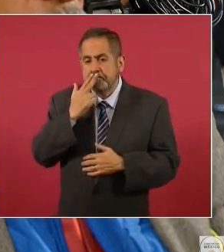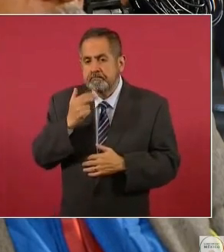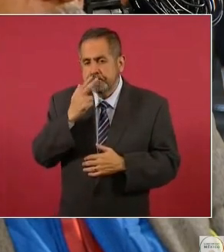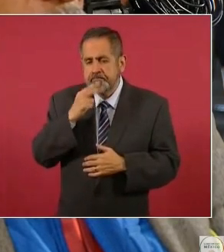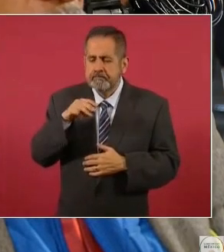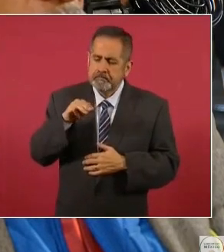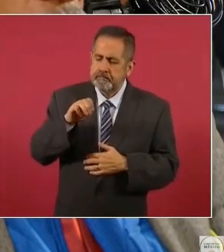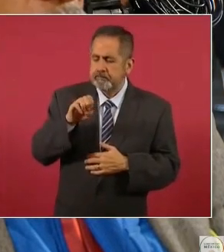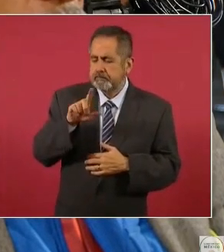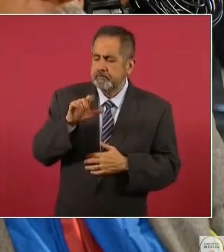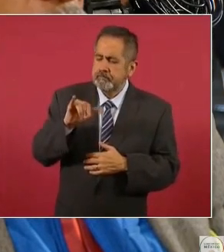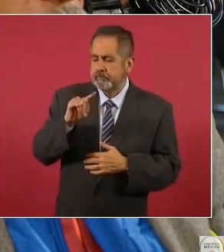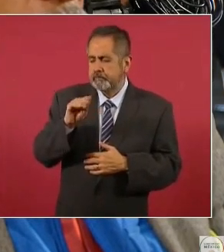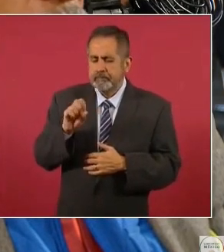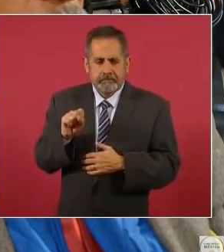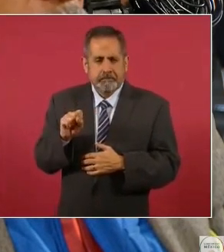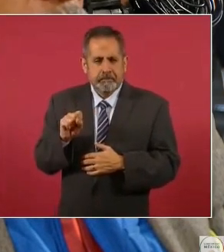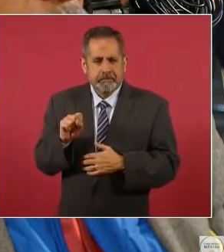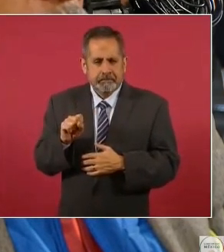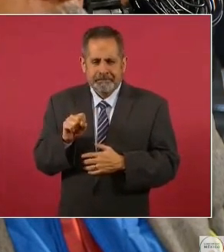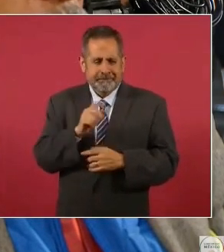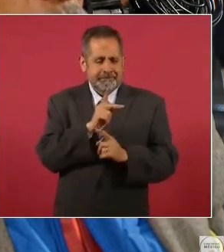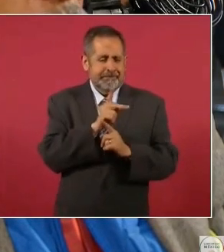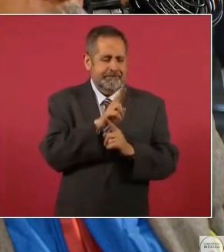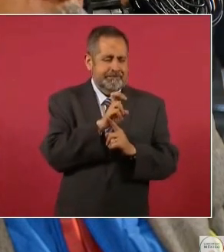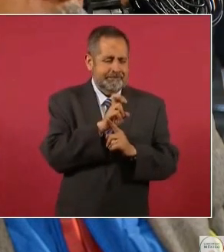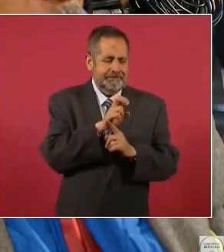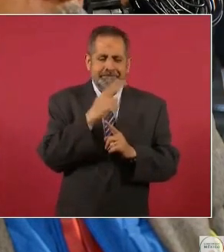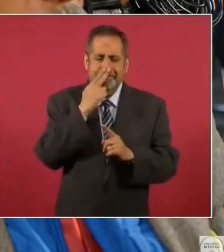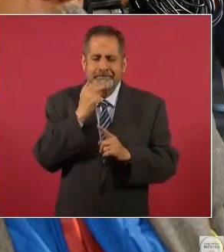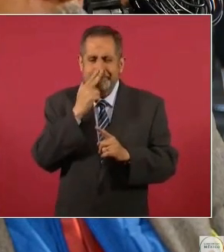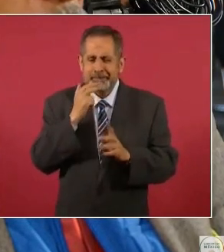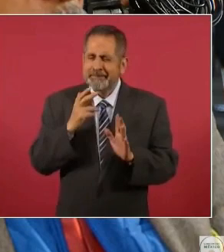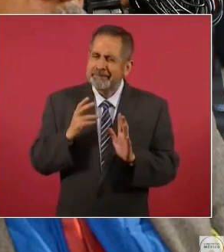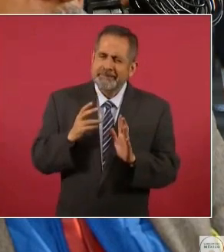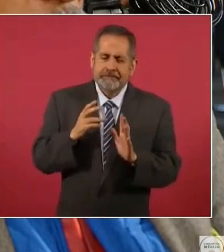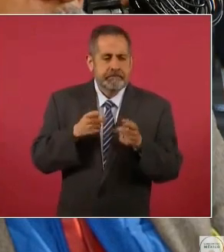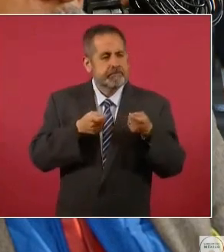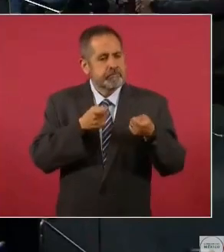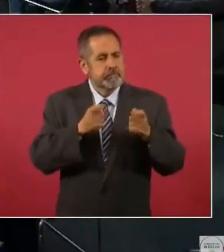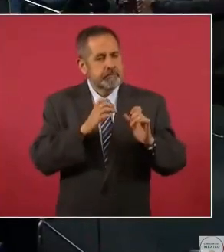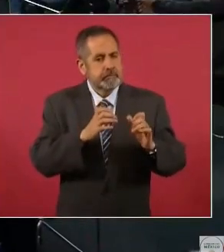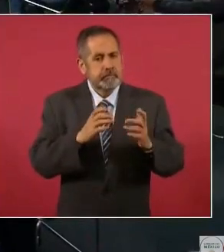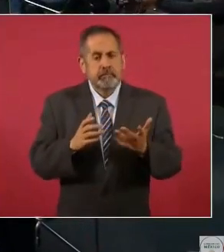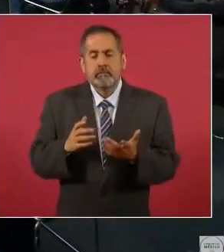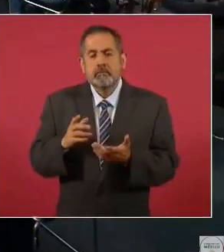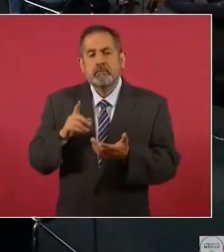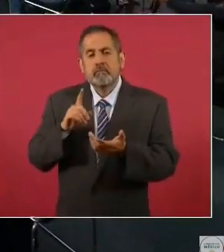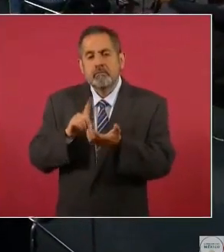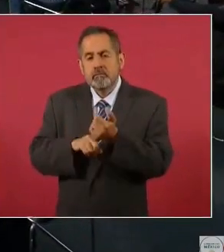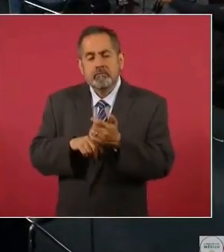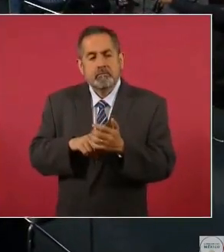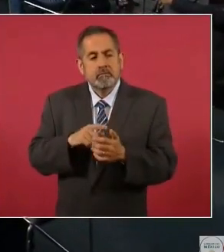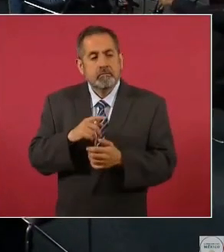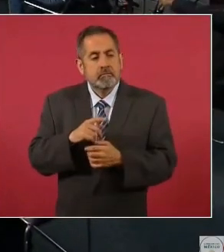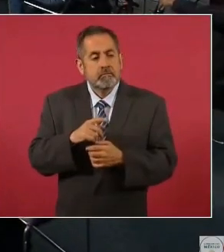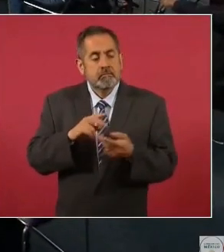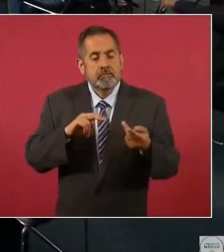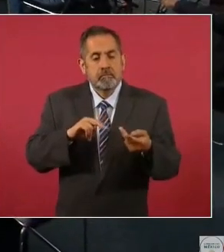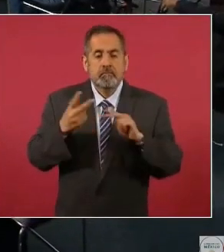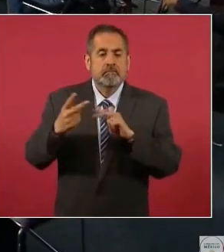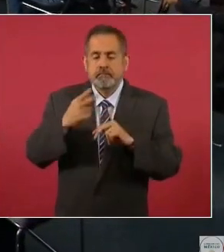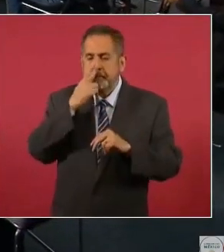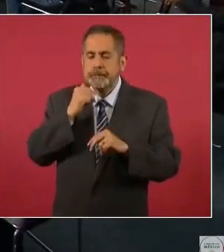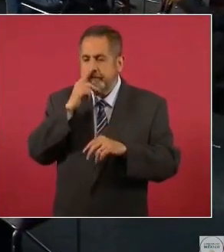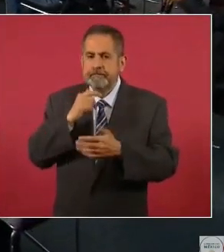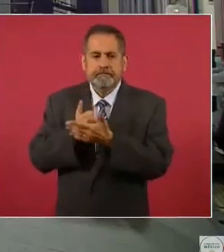mellitus, el término de prediabetes pudiera llegarse a controlar, o si no, se pudiera llegar a revertir con